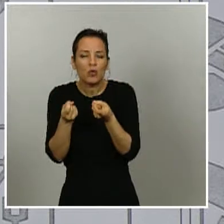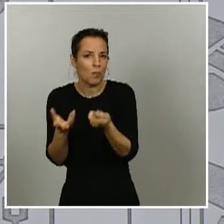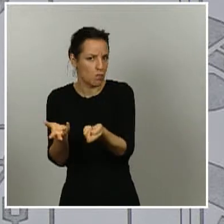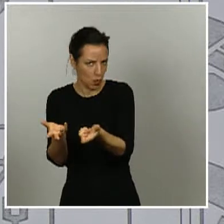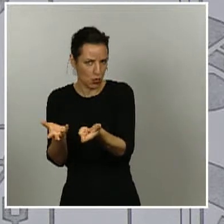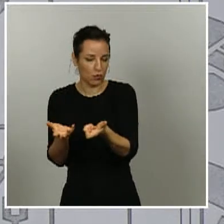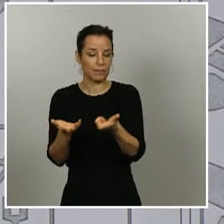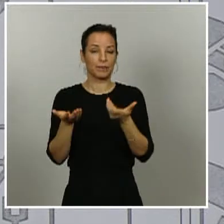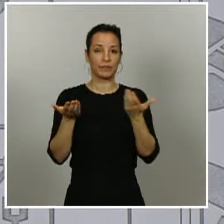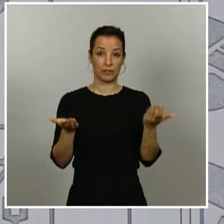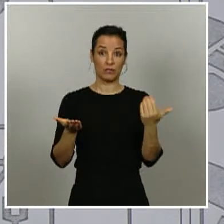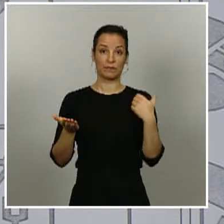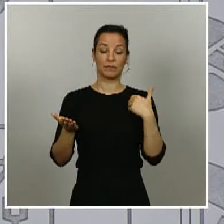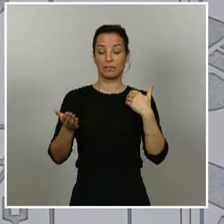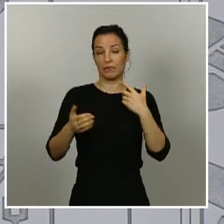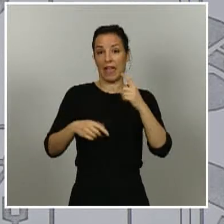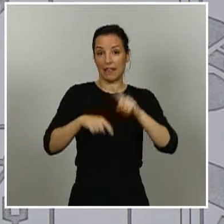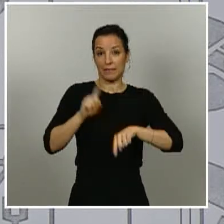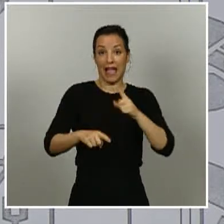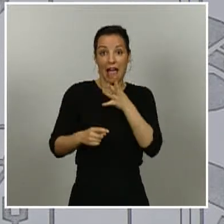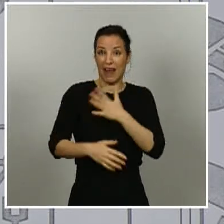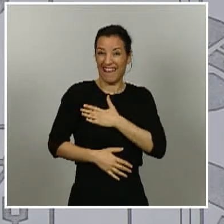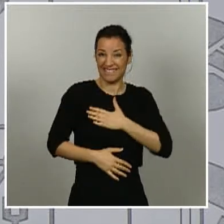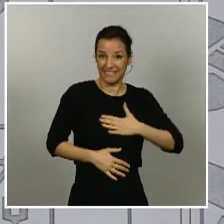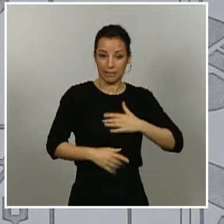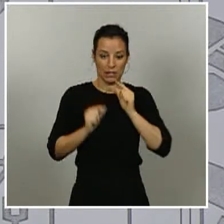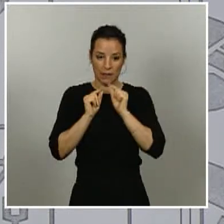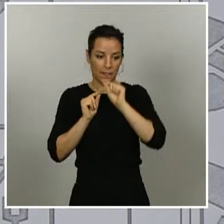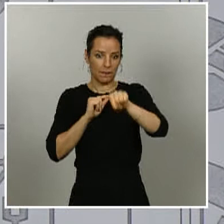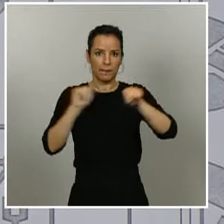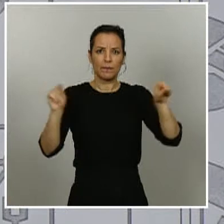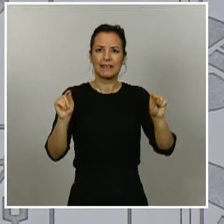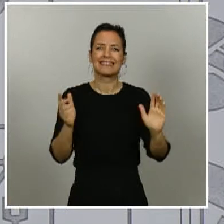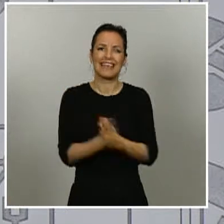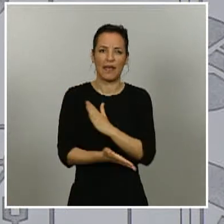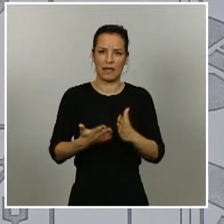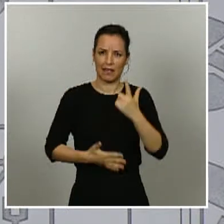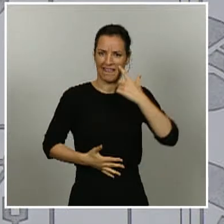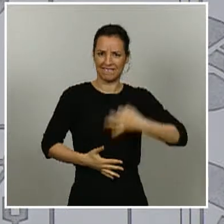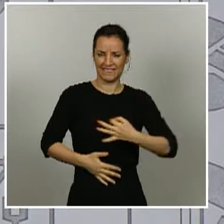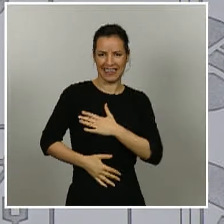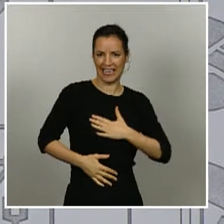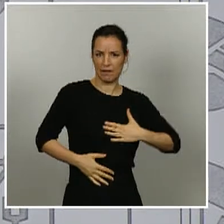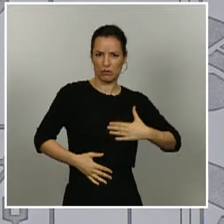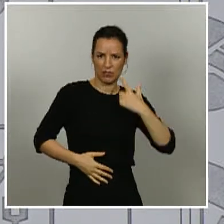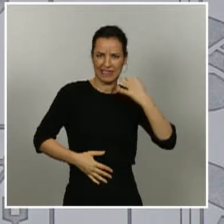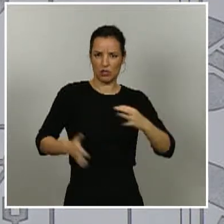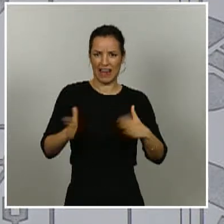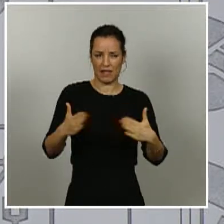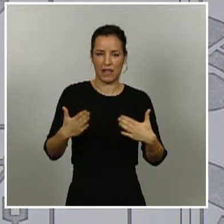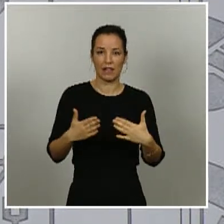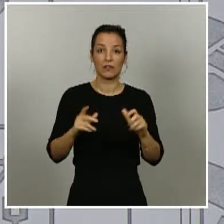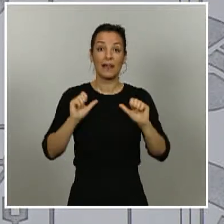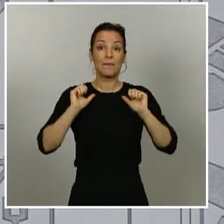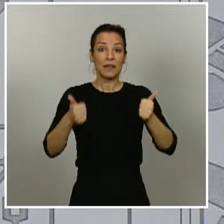es evitar cualquier nivel de transmisión, porque queremos evitar cualquier riesgo y empezar a controlar no solo los casos, sino